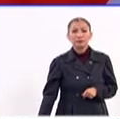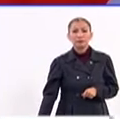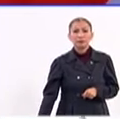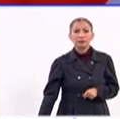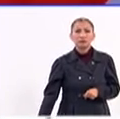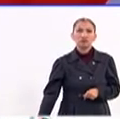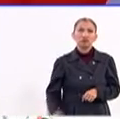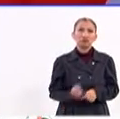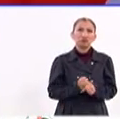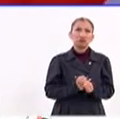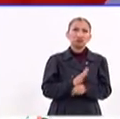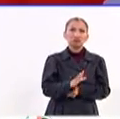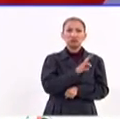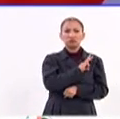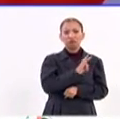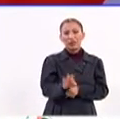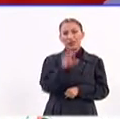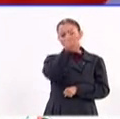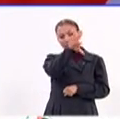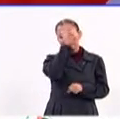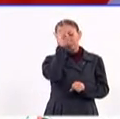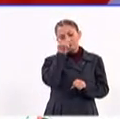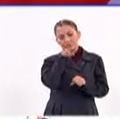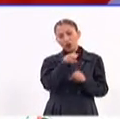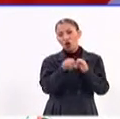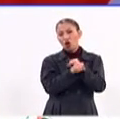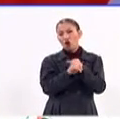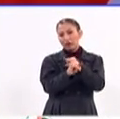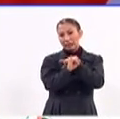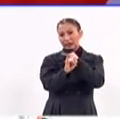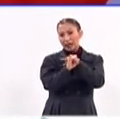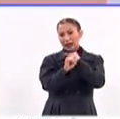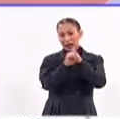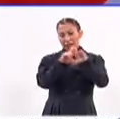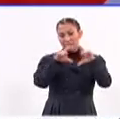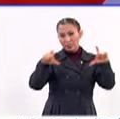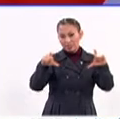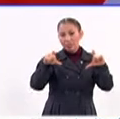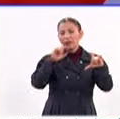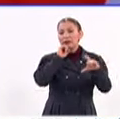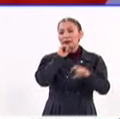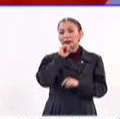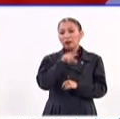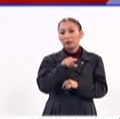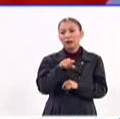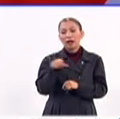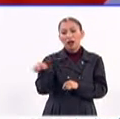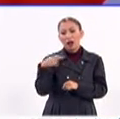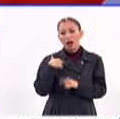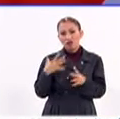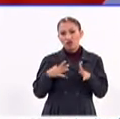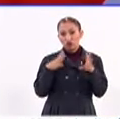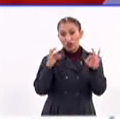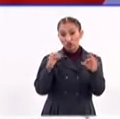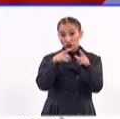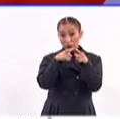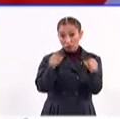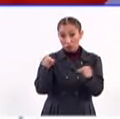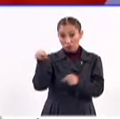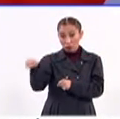la información puede encontrar a través de nuestra página web. Y también la Fundación